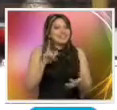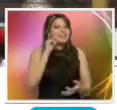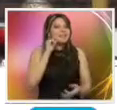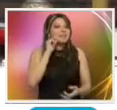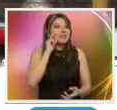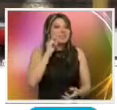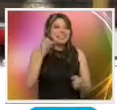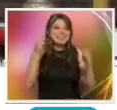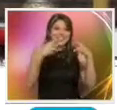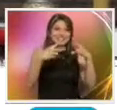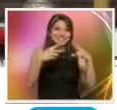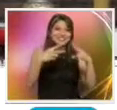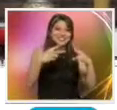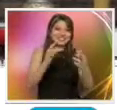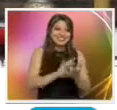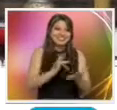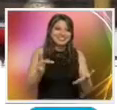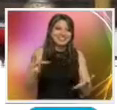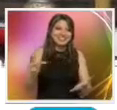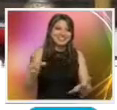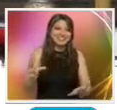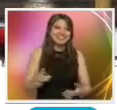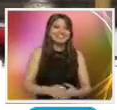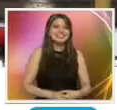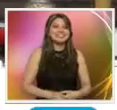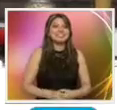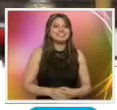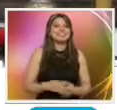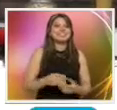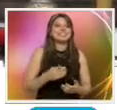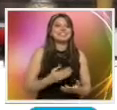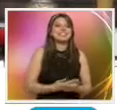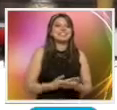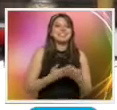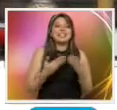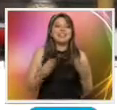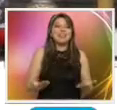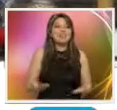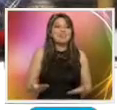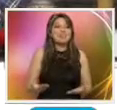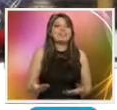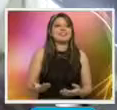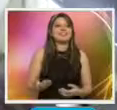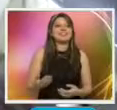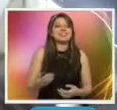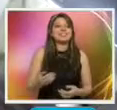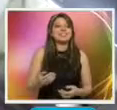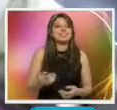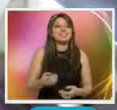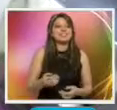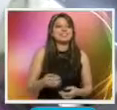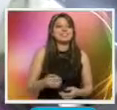luego. Gracias, Jonathan. ¿Y qué crees, señora? Pues es el día de las mejores recomendaciones y justamente va a haber un